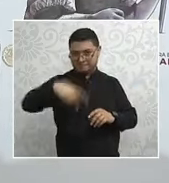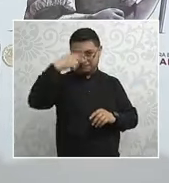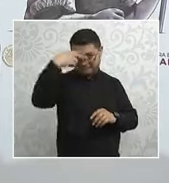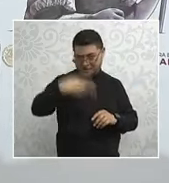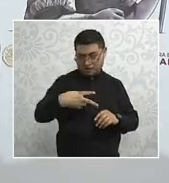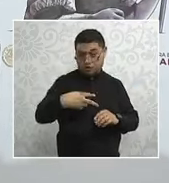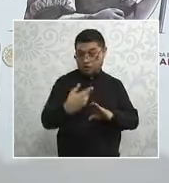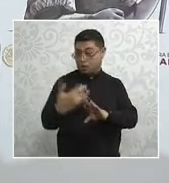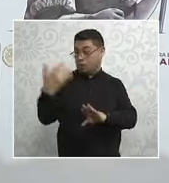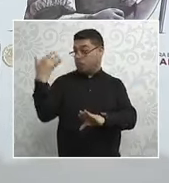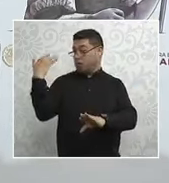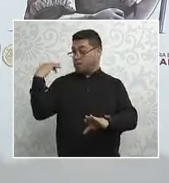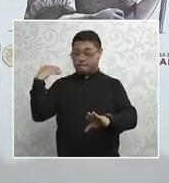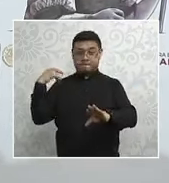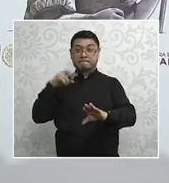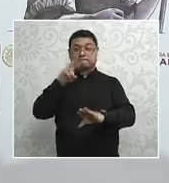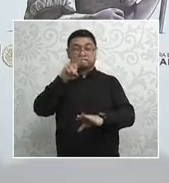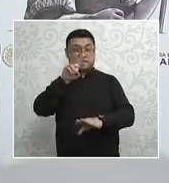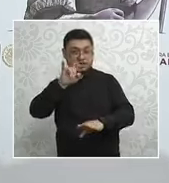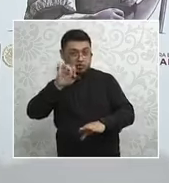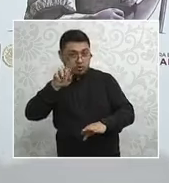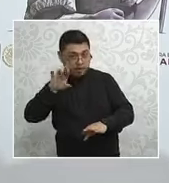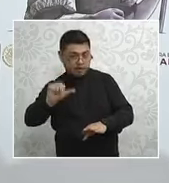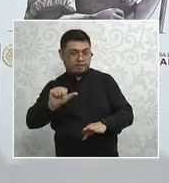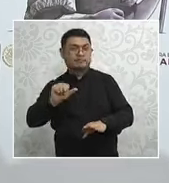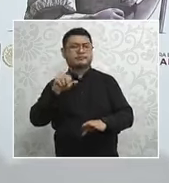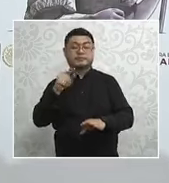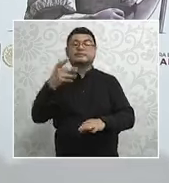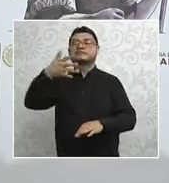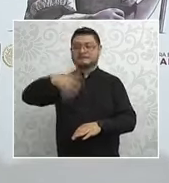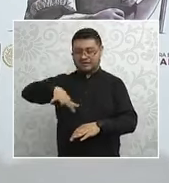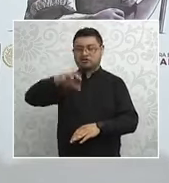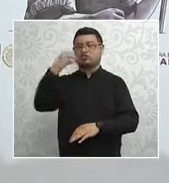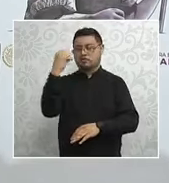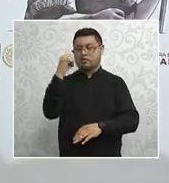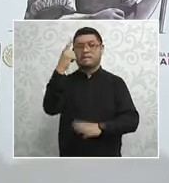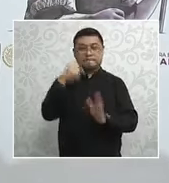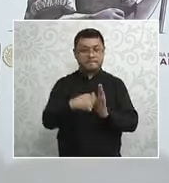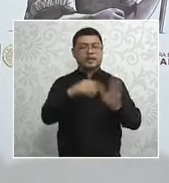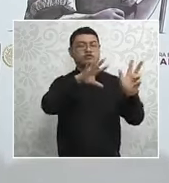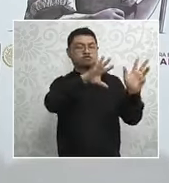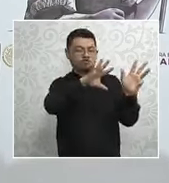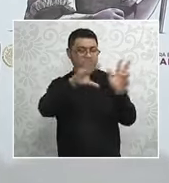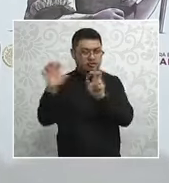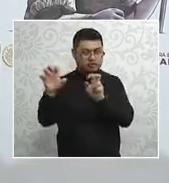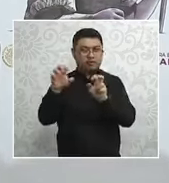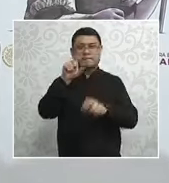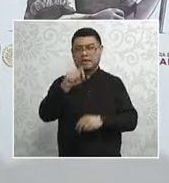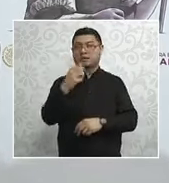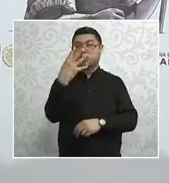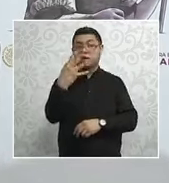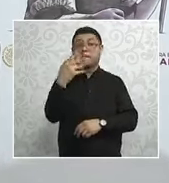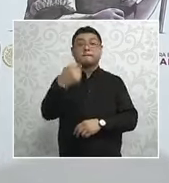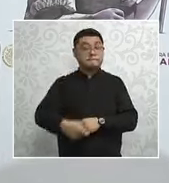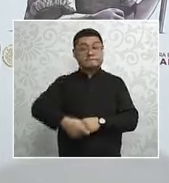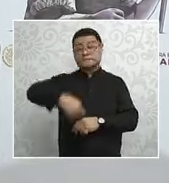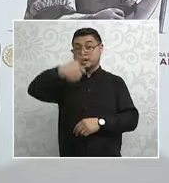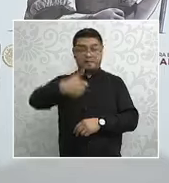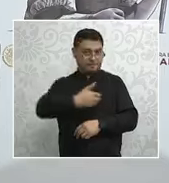años el 10 de octubre fue el día de 1824 fue el día que llegó el primer